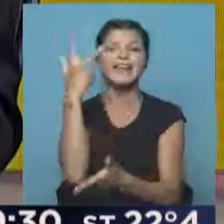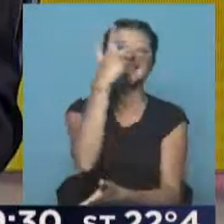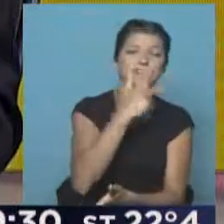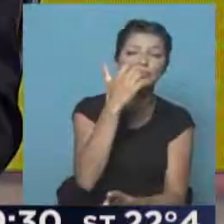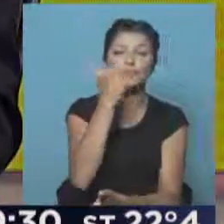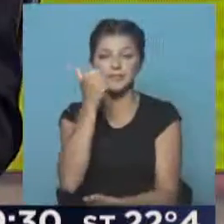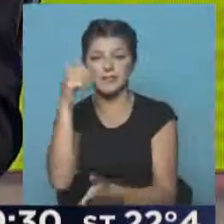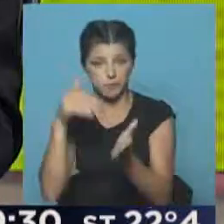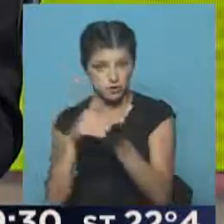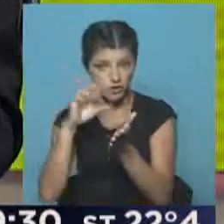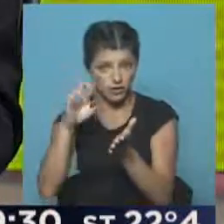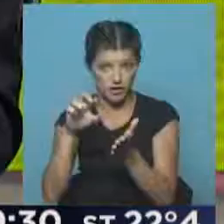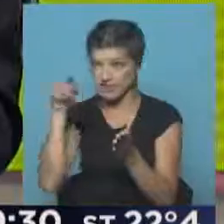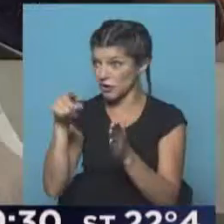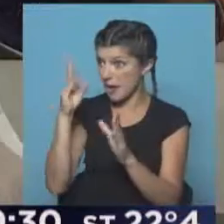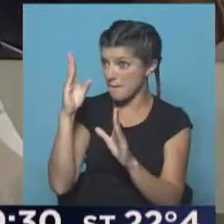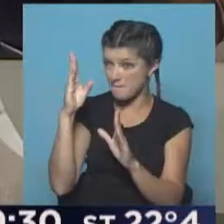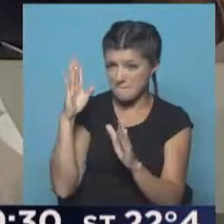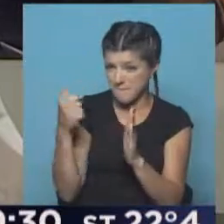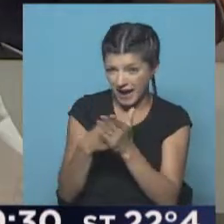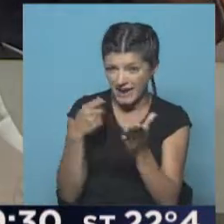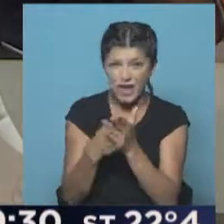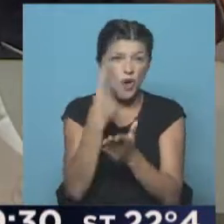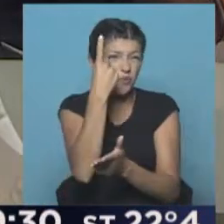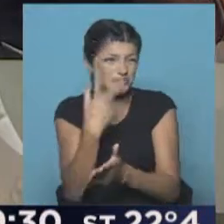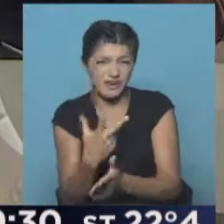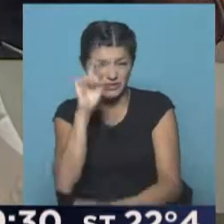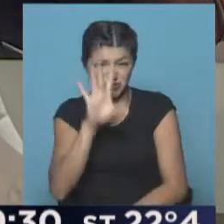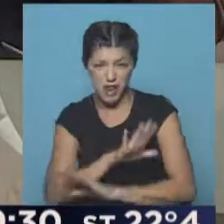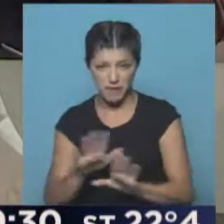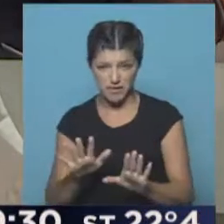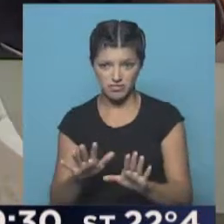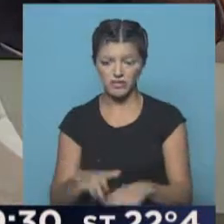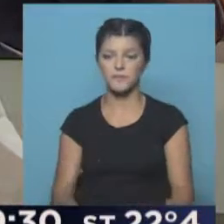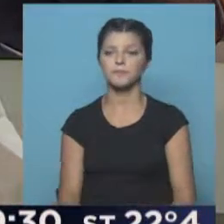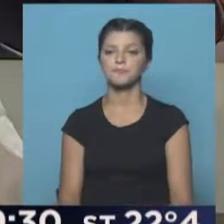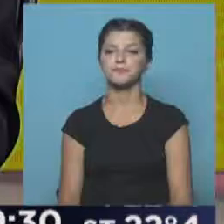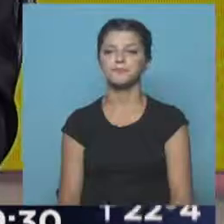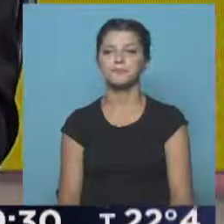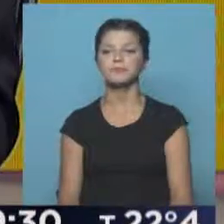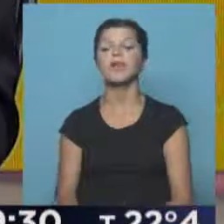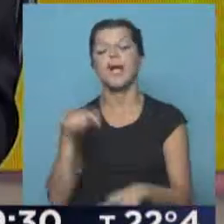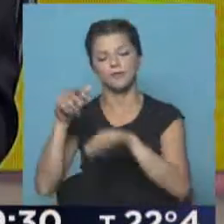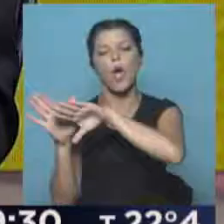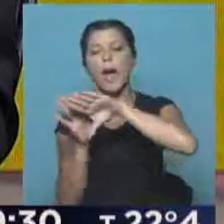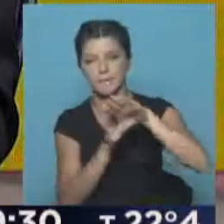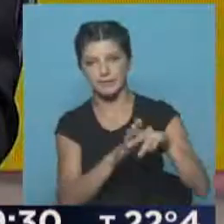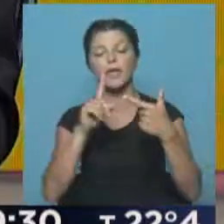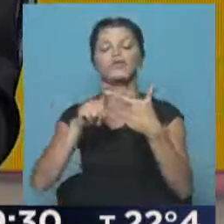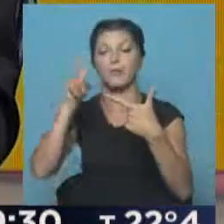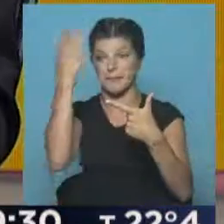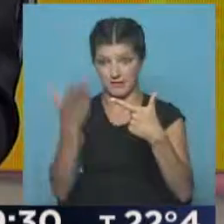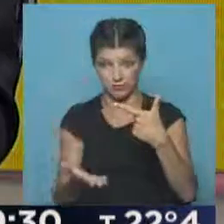360 millones de dólares. O sea, están ahora pagando menos de la mitad. Casi un tercio, ni siquiera llegan a un tercio. Esto es independiente de la causa de Alejandro